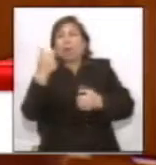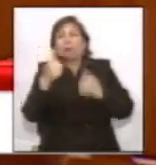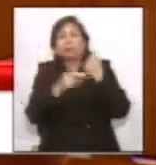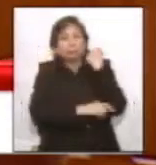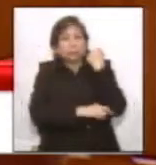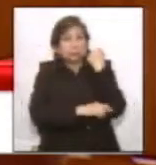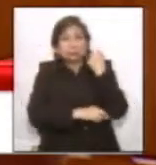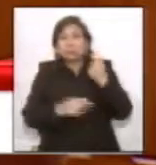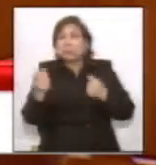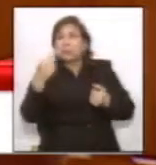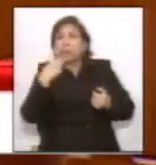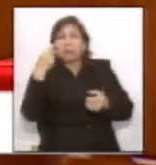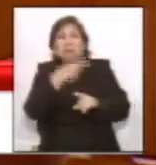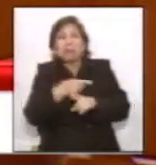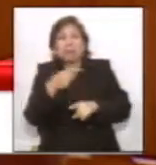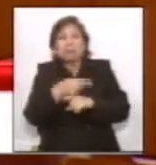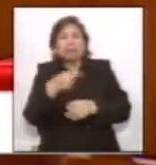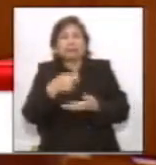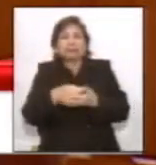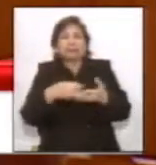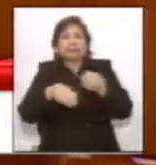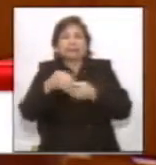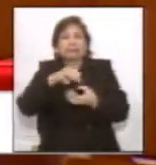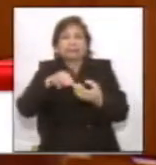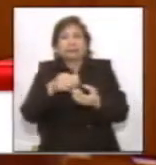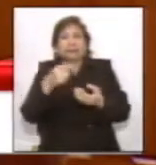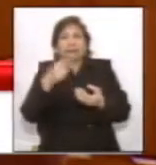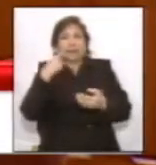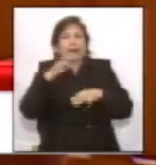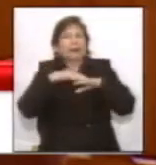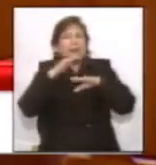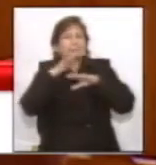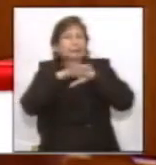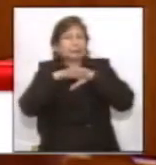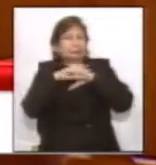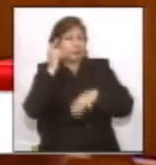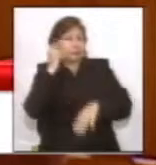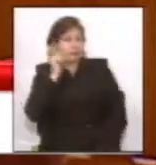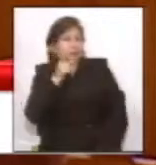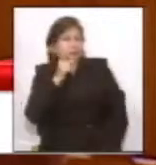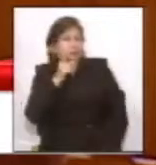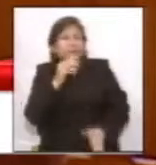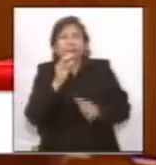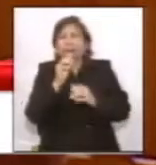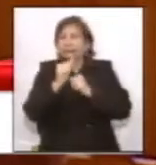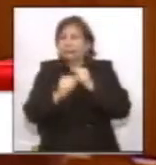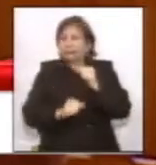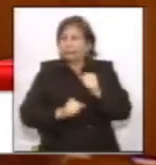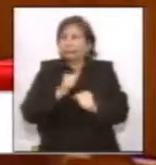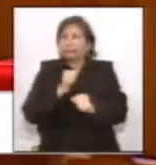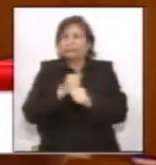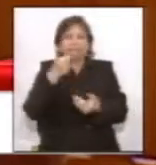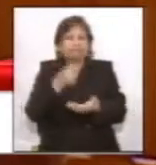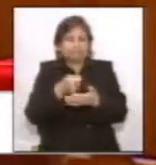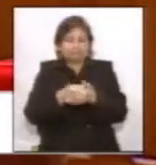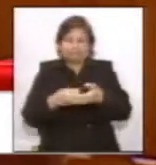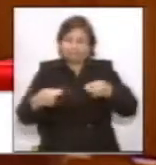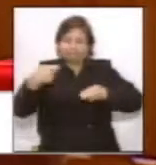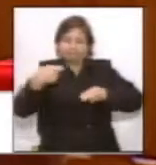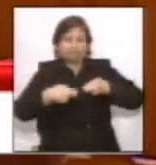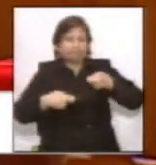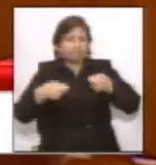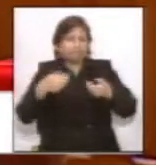país nos señale las transacciones y movimientos bancarios sospechosos, sino que sabremos anualmente las cuentas bancarias y